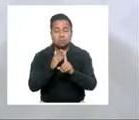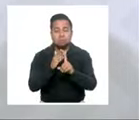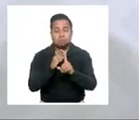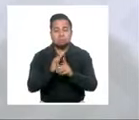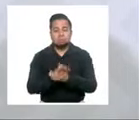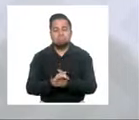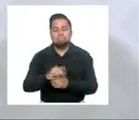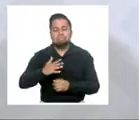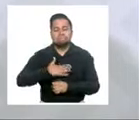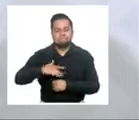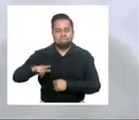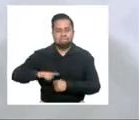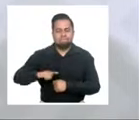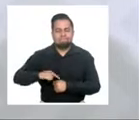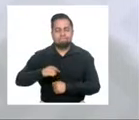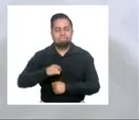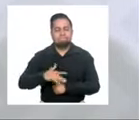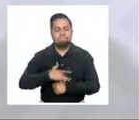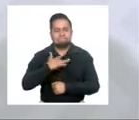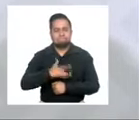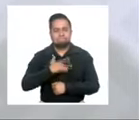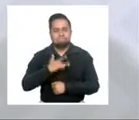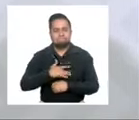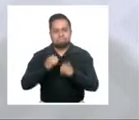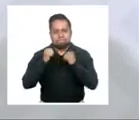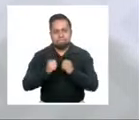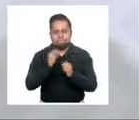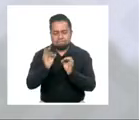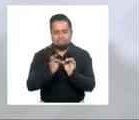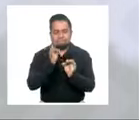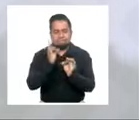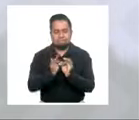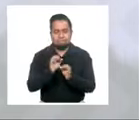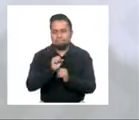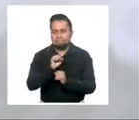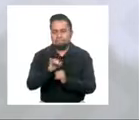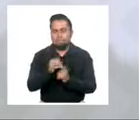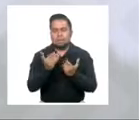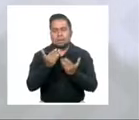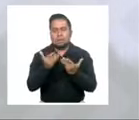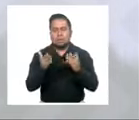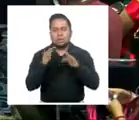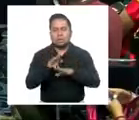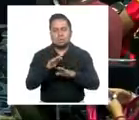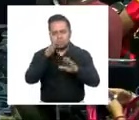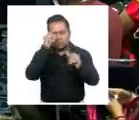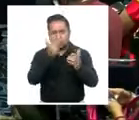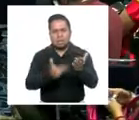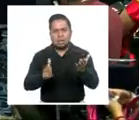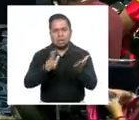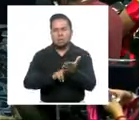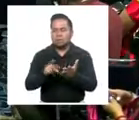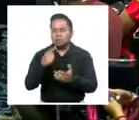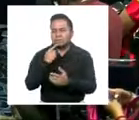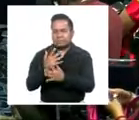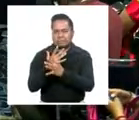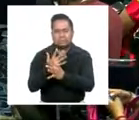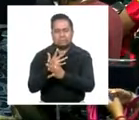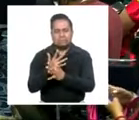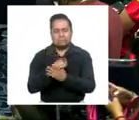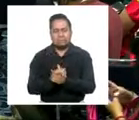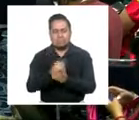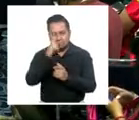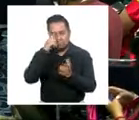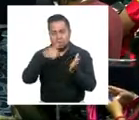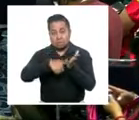este gobierno y tengo la plena seguridad que lo vamos a hacer. Con respecto al convenio que tú comentas